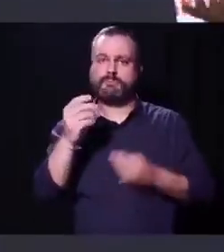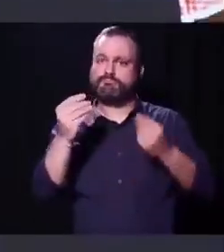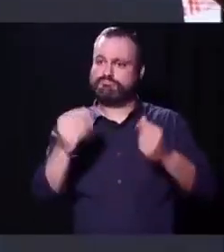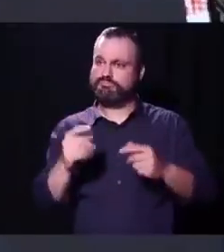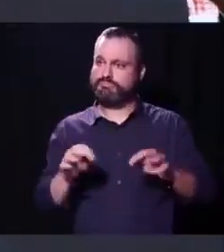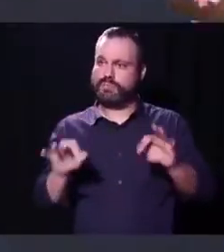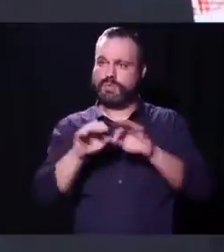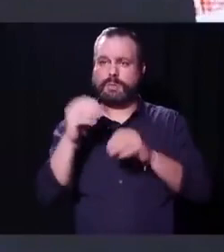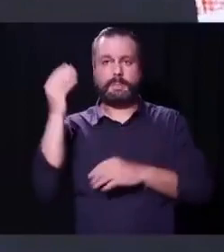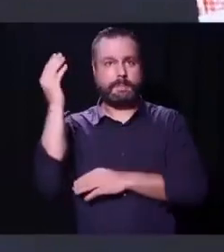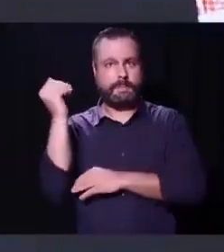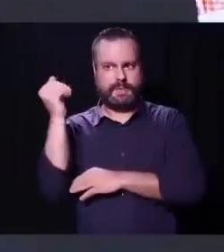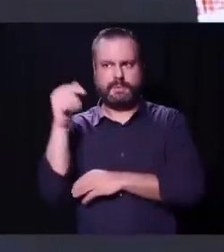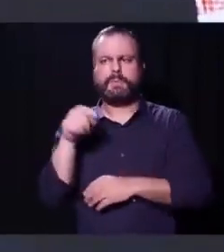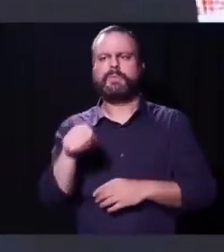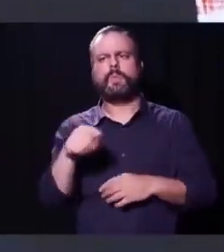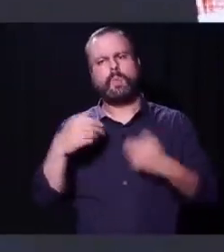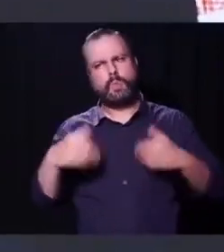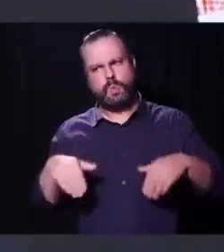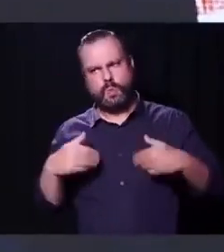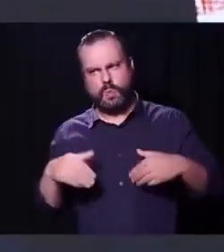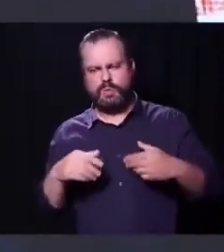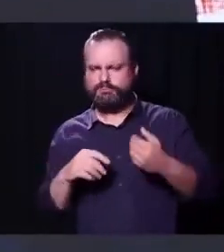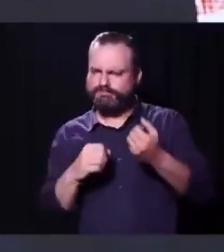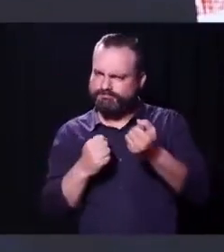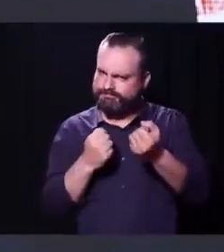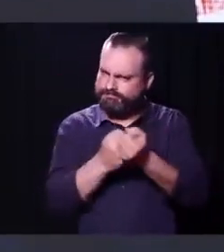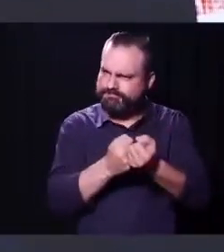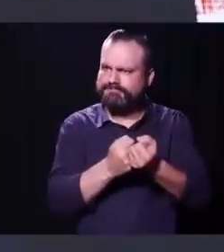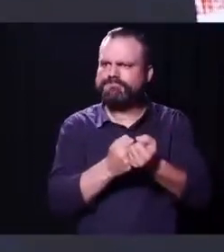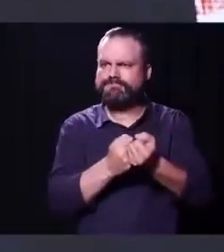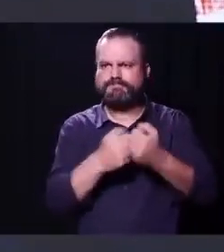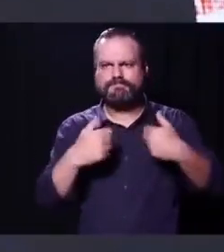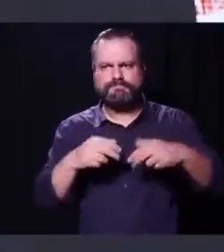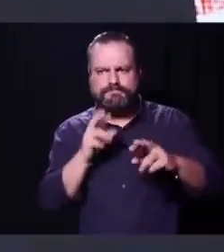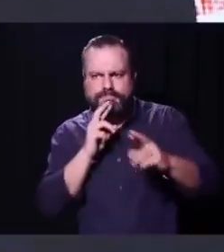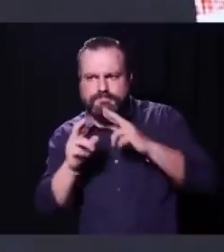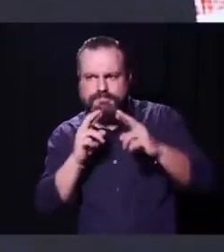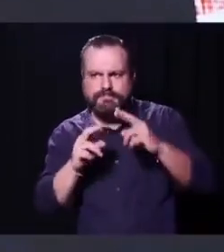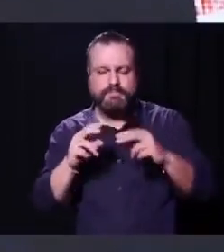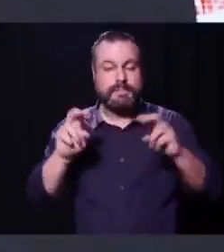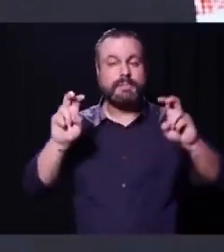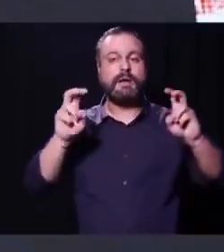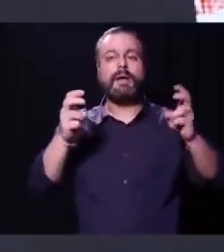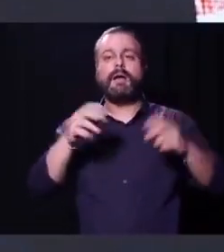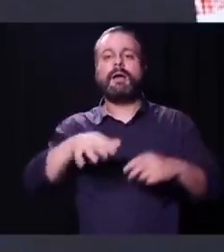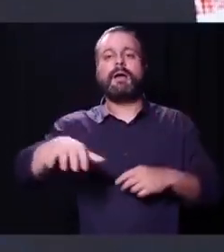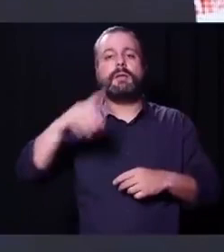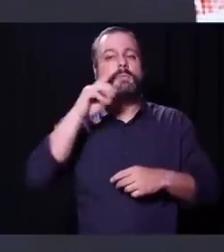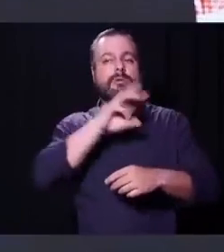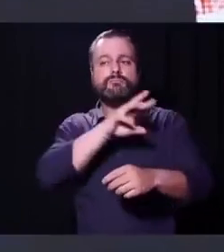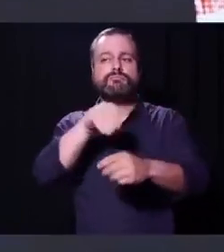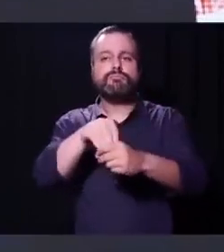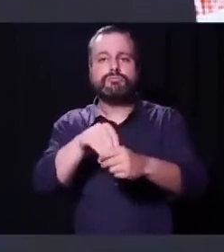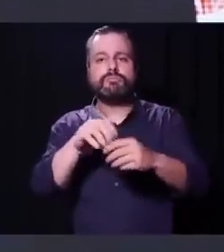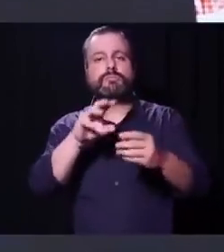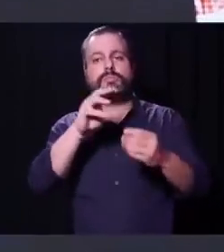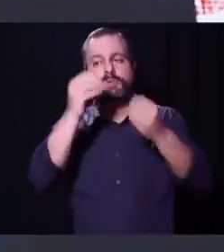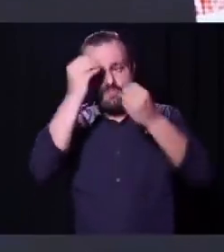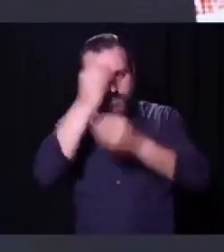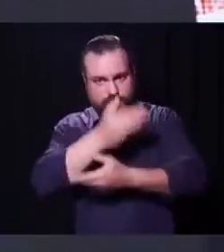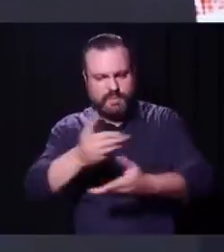diferentes tipos de becas que tenemos que podemos aprovechar. O sea, que la relación no sea nada más el tema de información vinculada